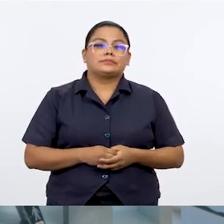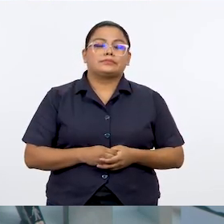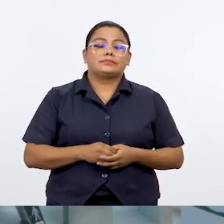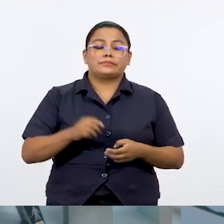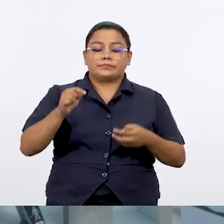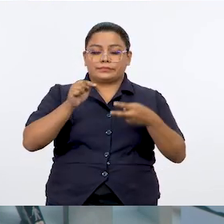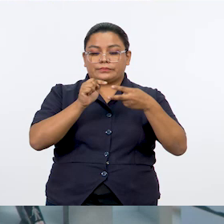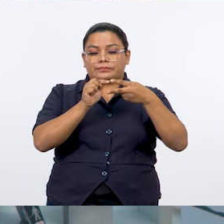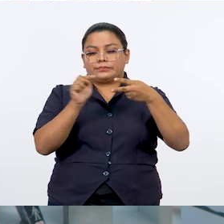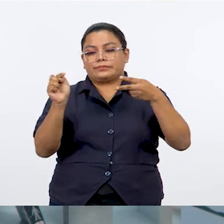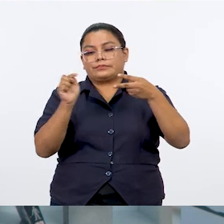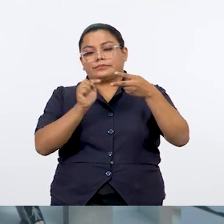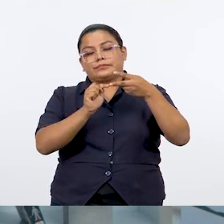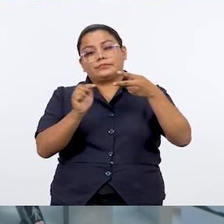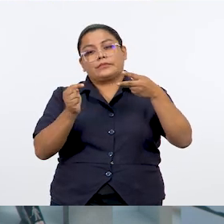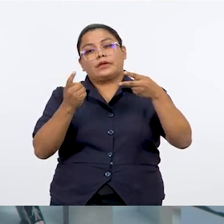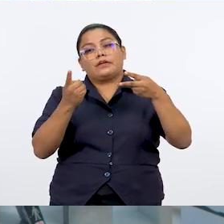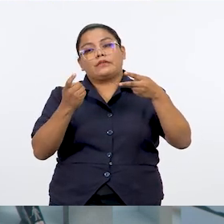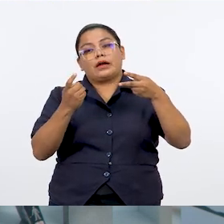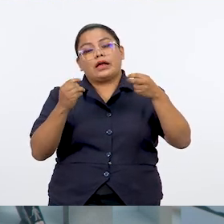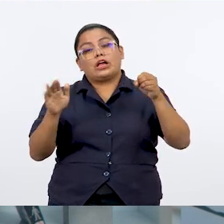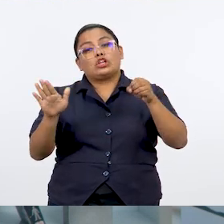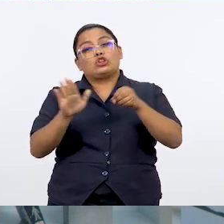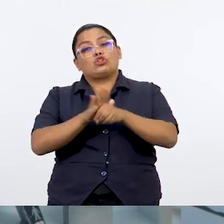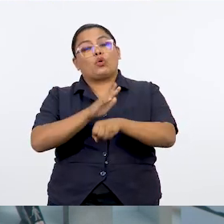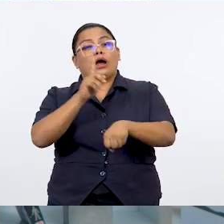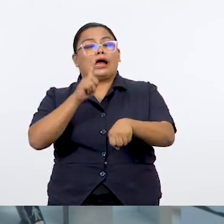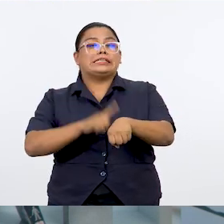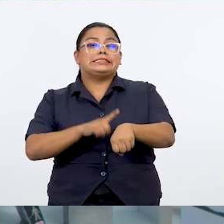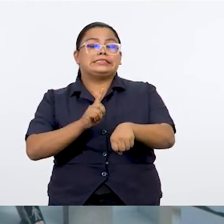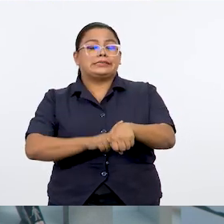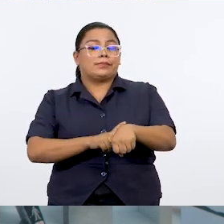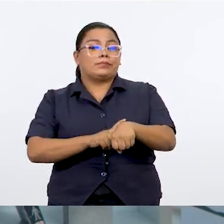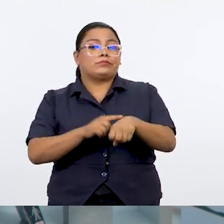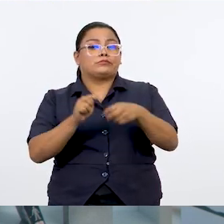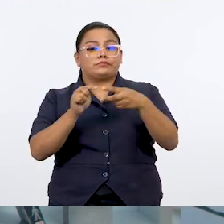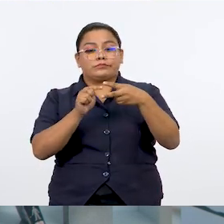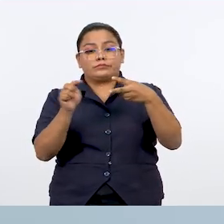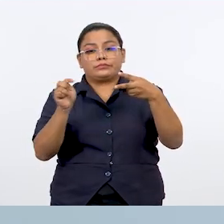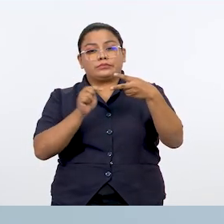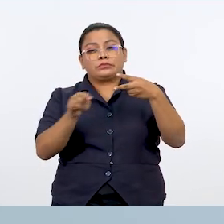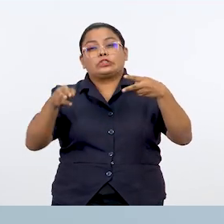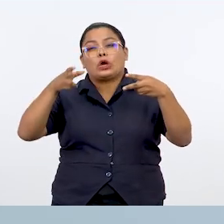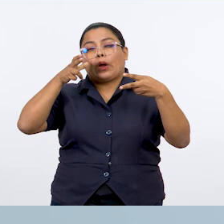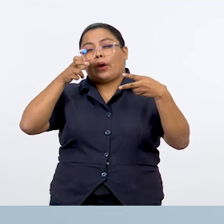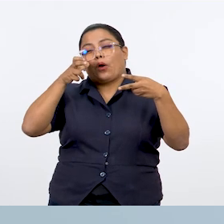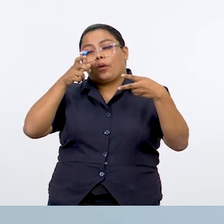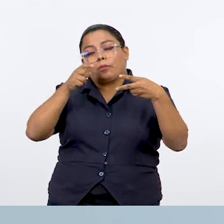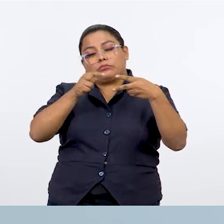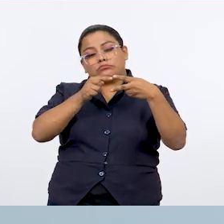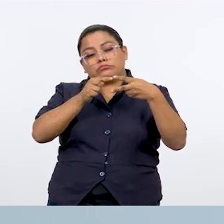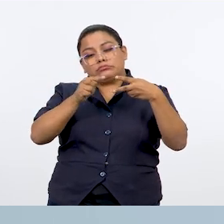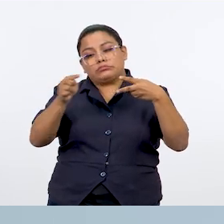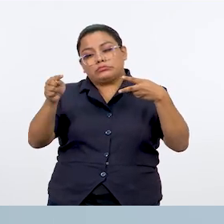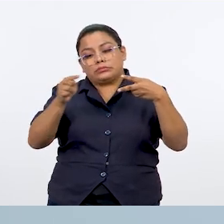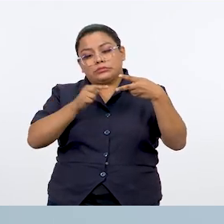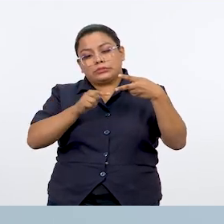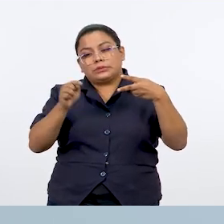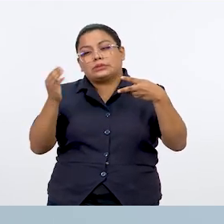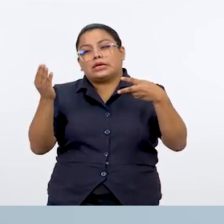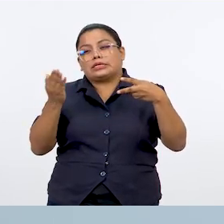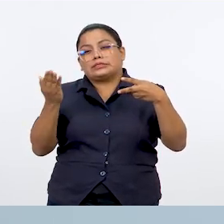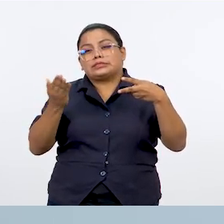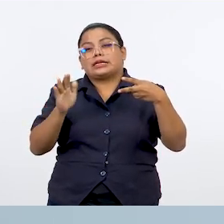Para este caso nos hace falta el total de horas. Así que observemos qué tendríamos que hacer